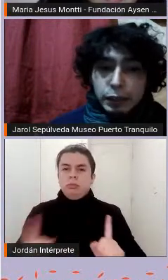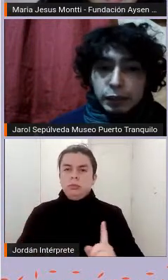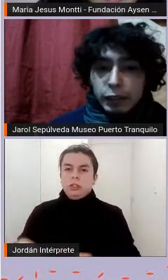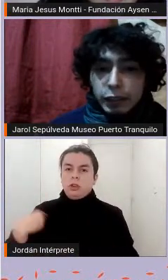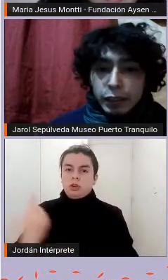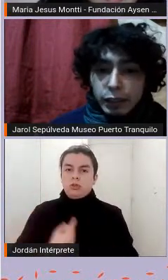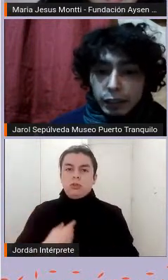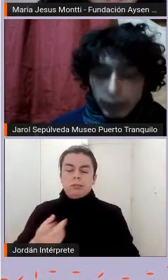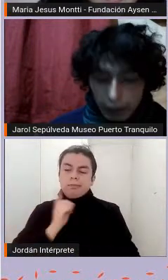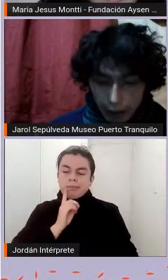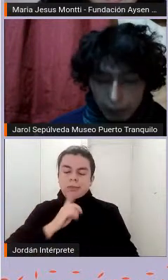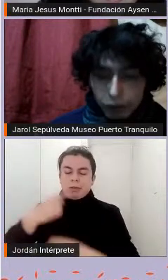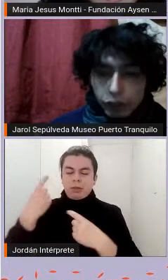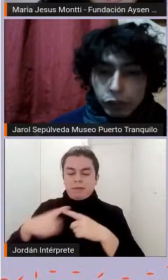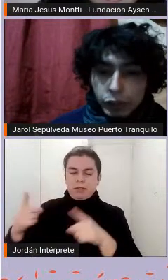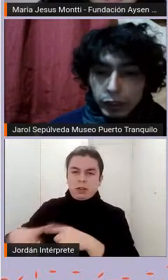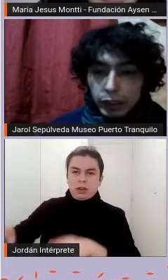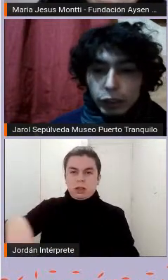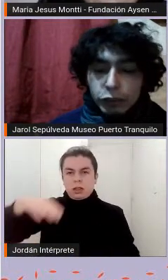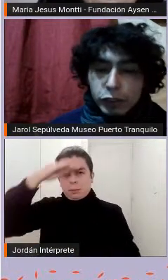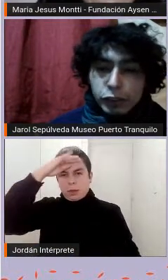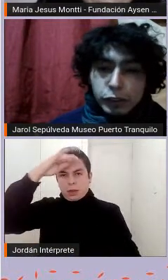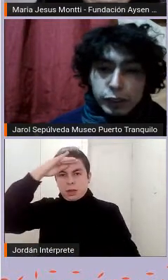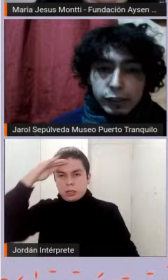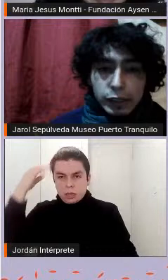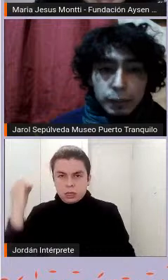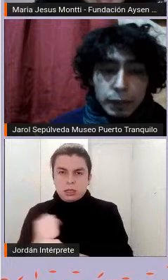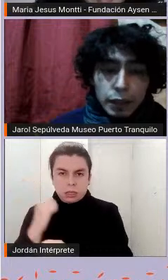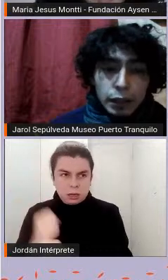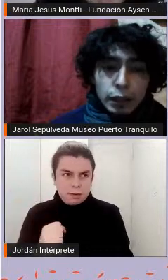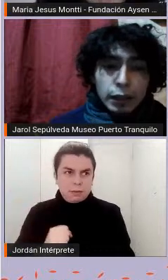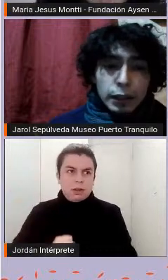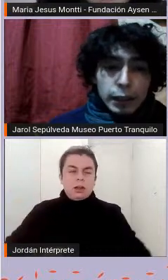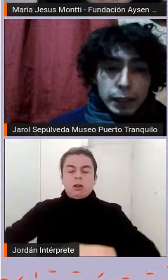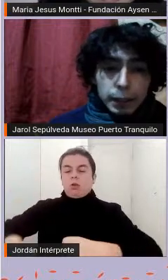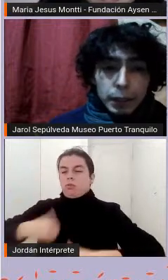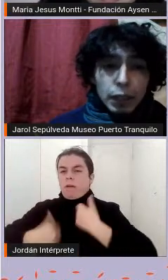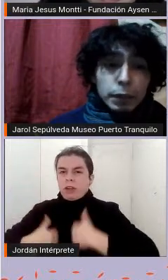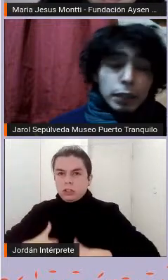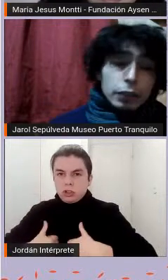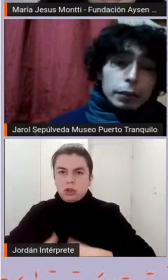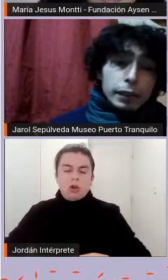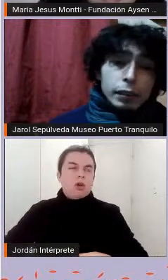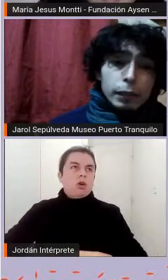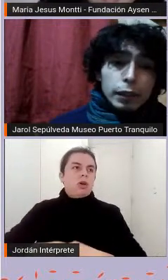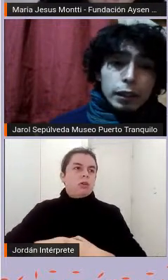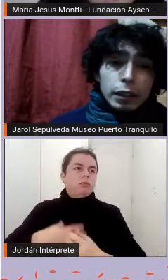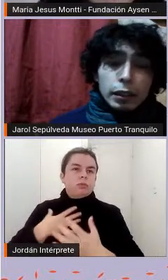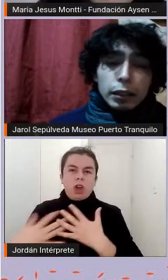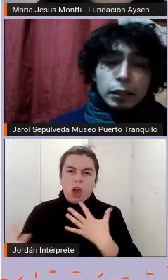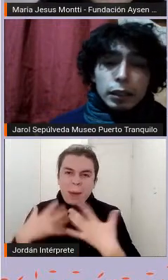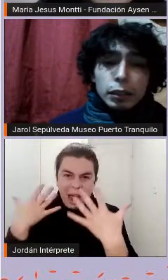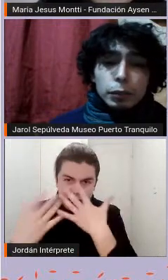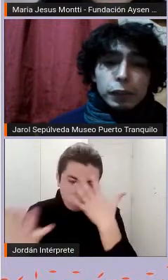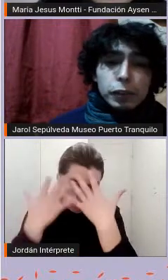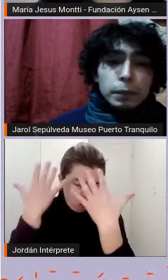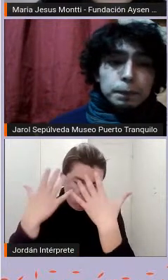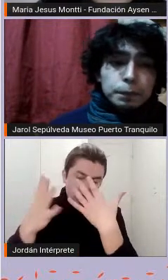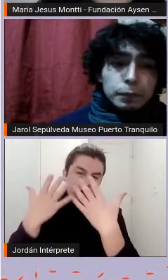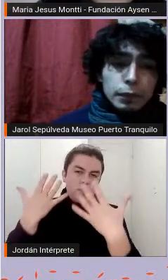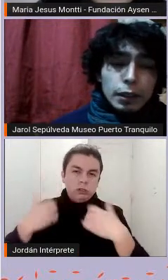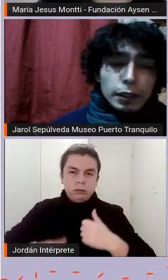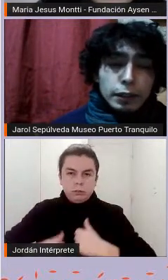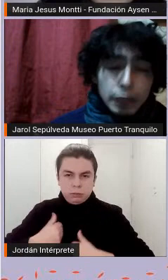áreas de expertise, saberes, profesiones, oficios, etc. el objetivo principal de nuestra